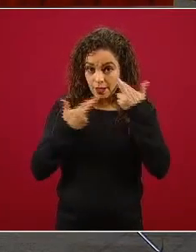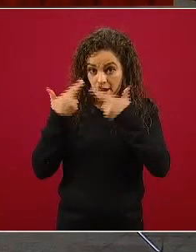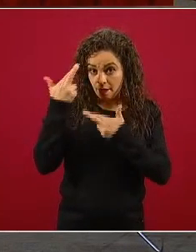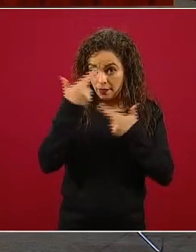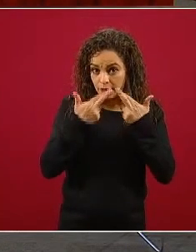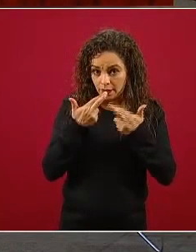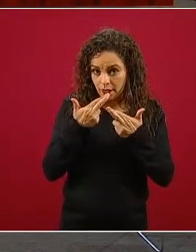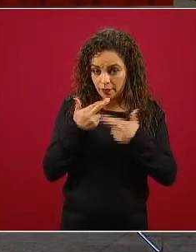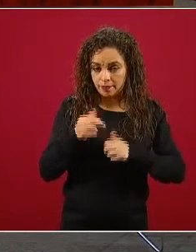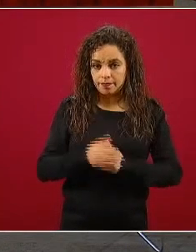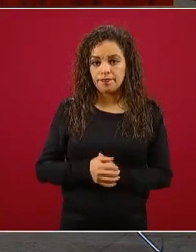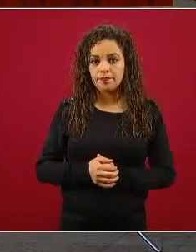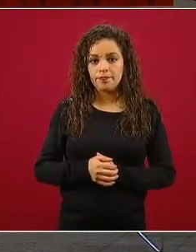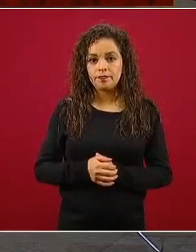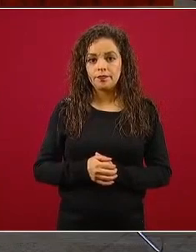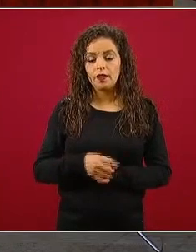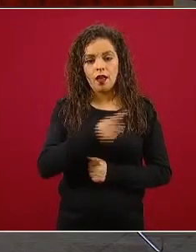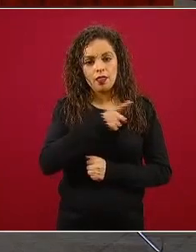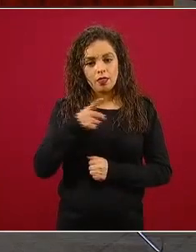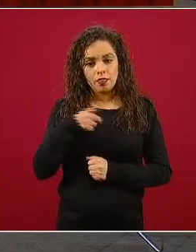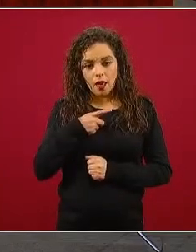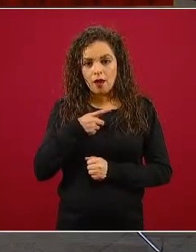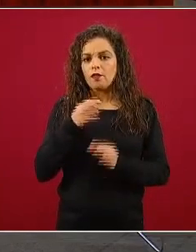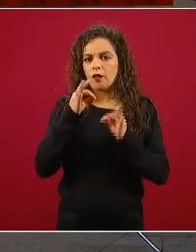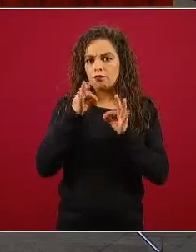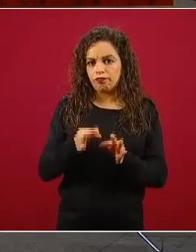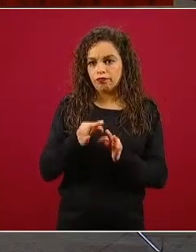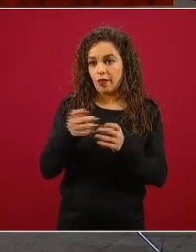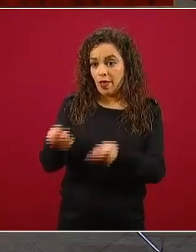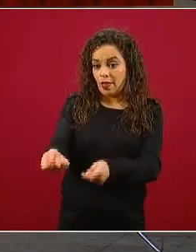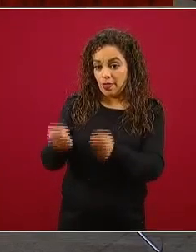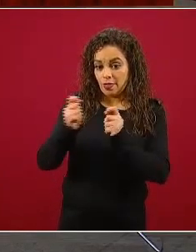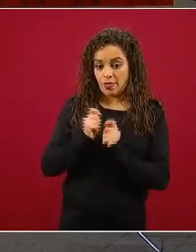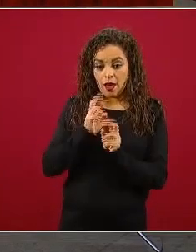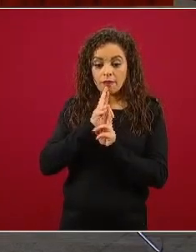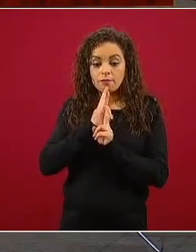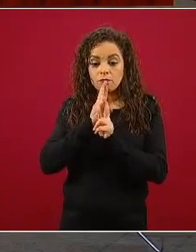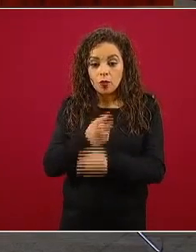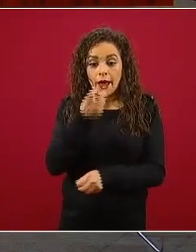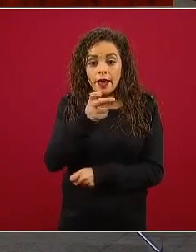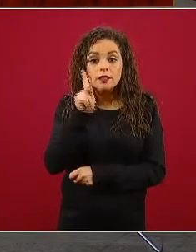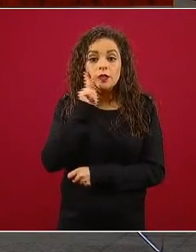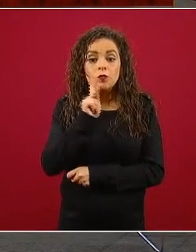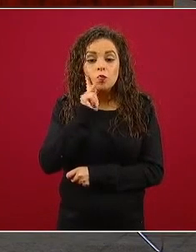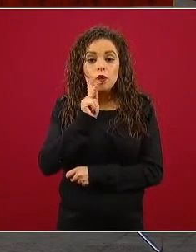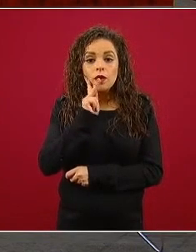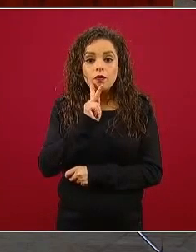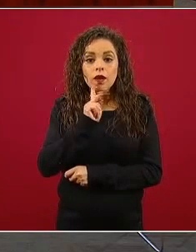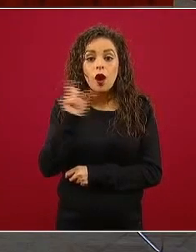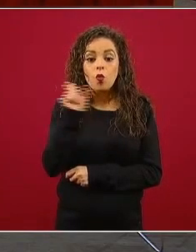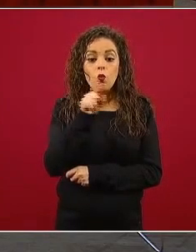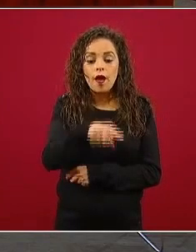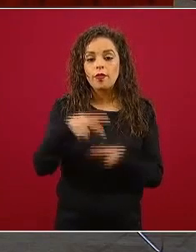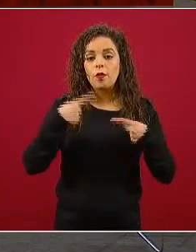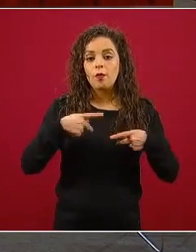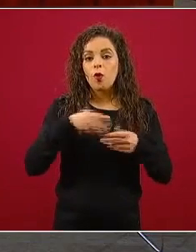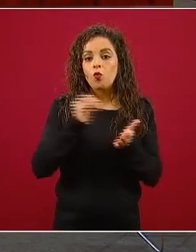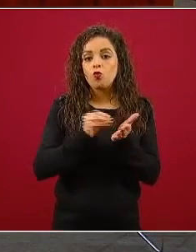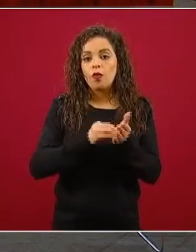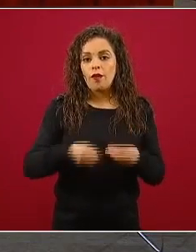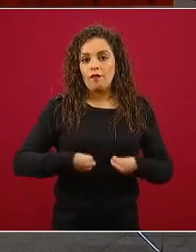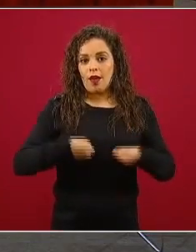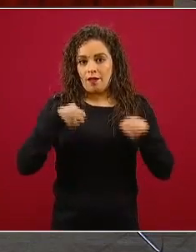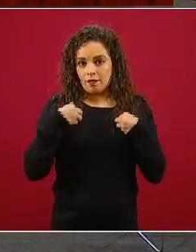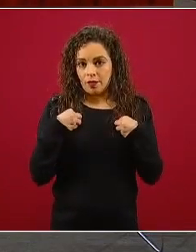tener el resultado antes de que fallezca la persona, evidentemente siempre deseando que no fallezca, pero desafortunadamente puede